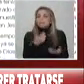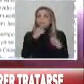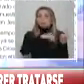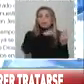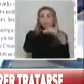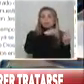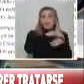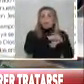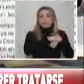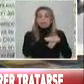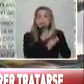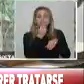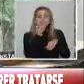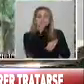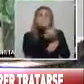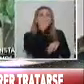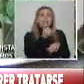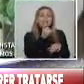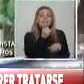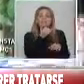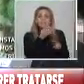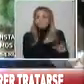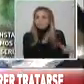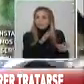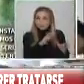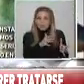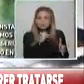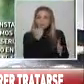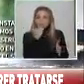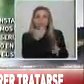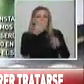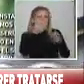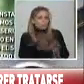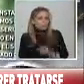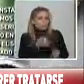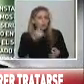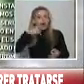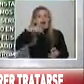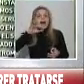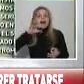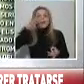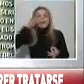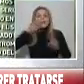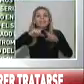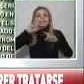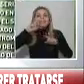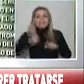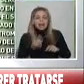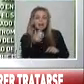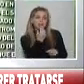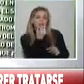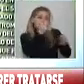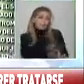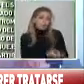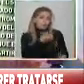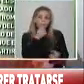no queda claro si tenía síntomas de, por supuesto, de anorexia ahora. Y con 35 kilos, calculemos, doctor, que un nene o una nena de